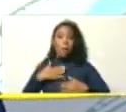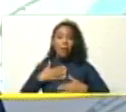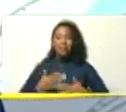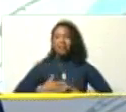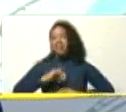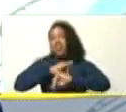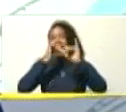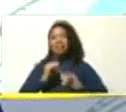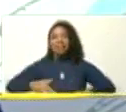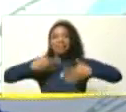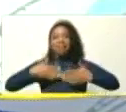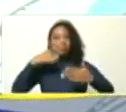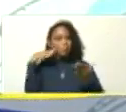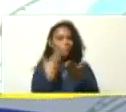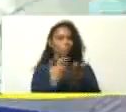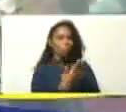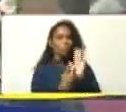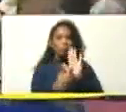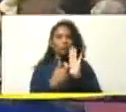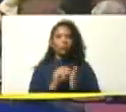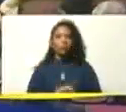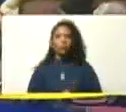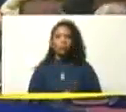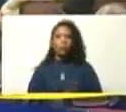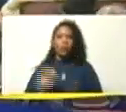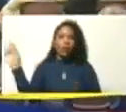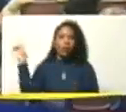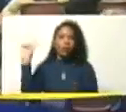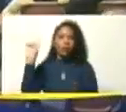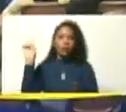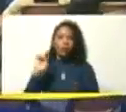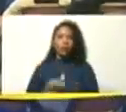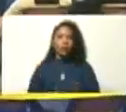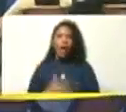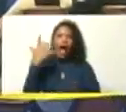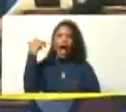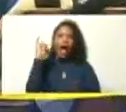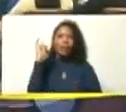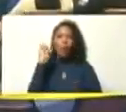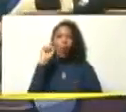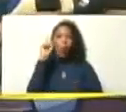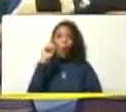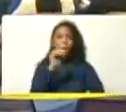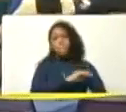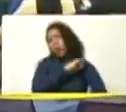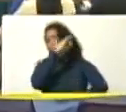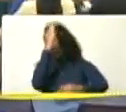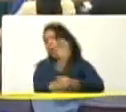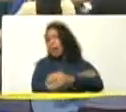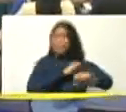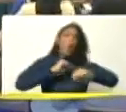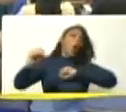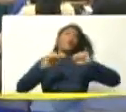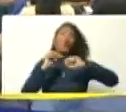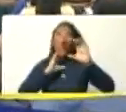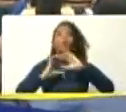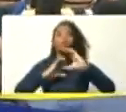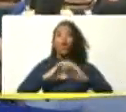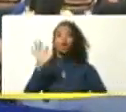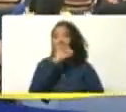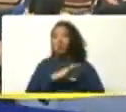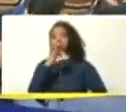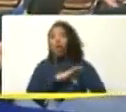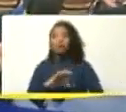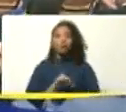alegría constatar que Venezuela tiene un poderoso movimiento de comunicación